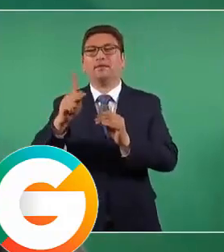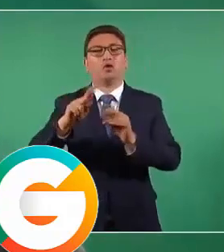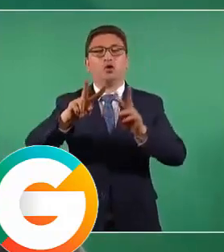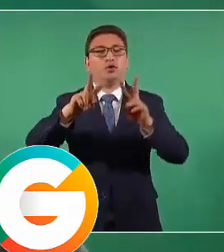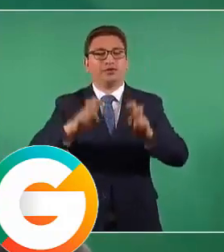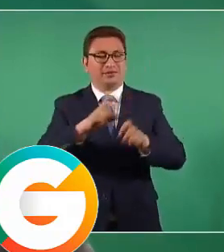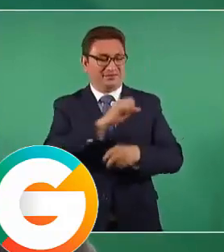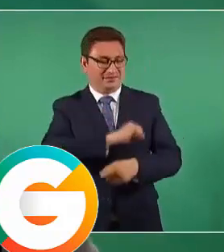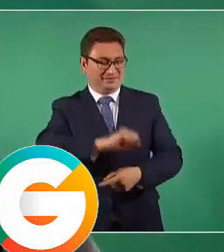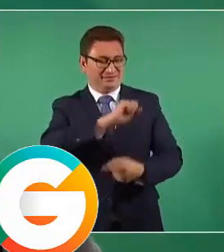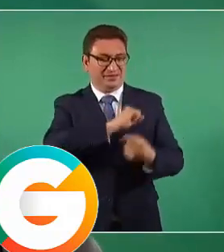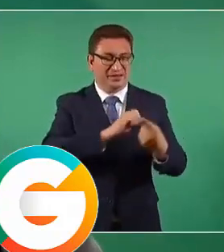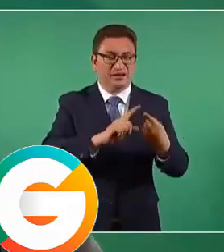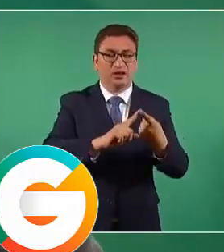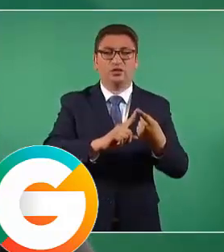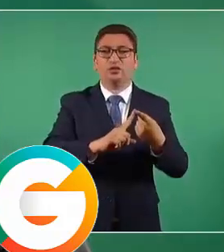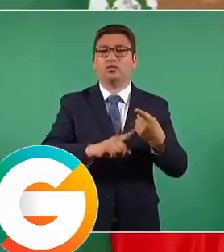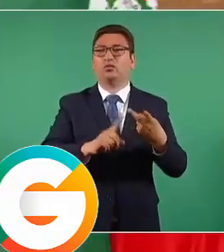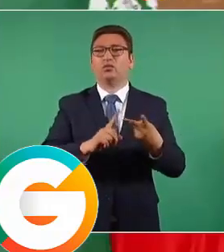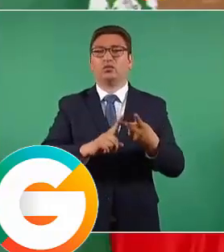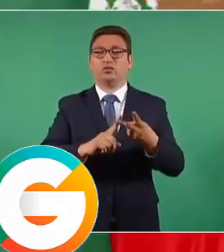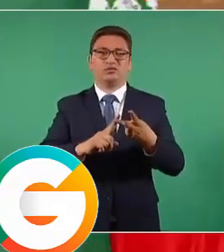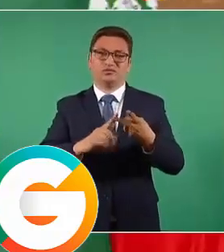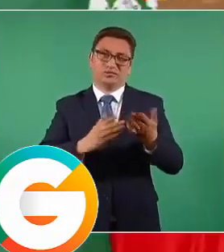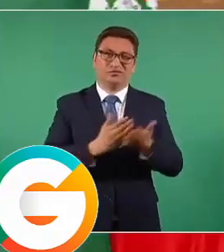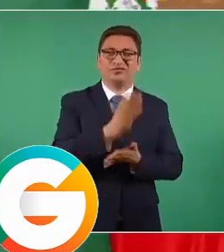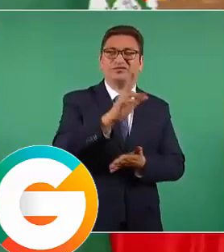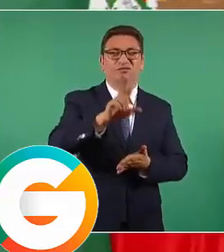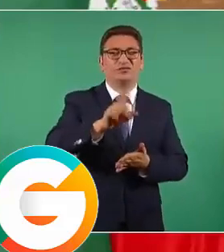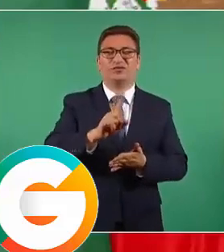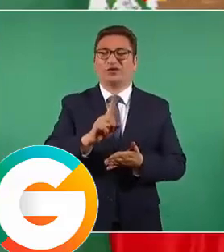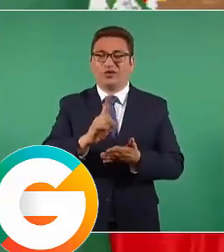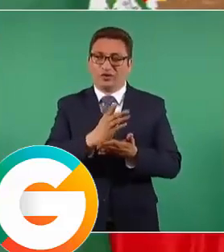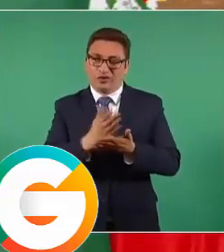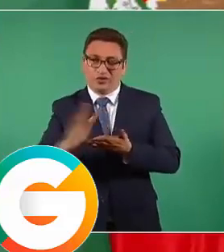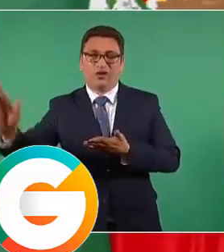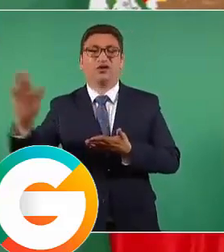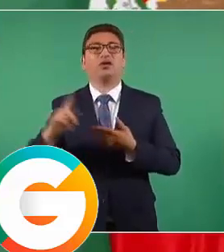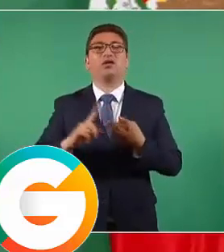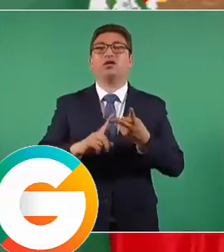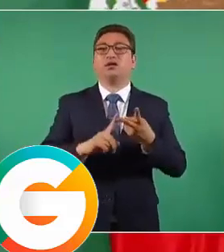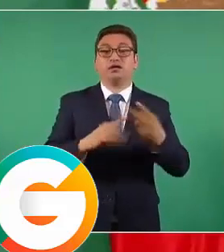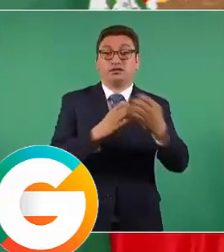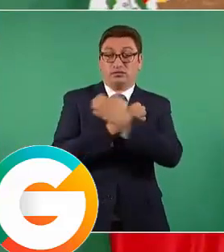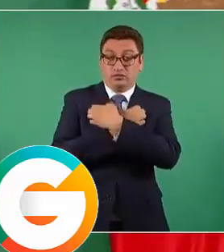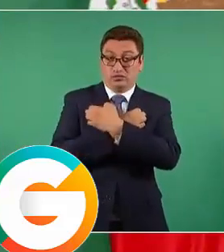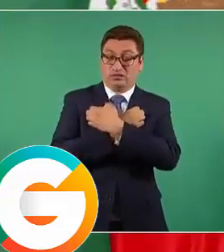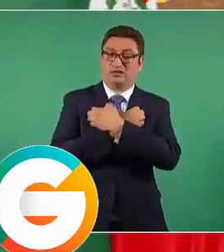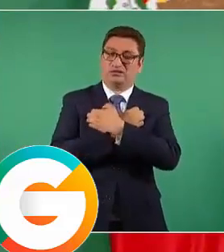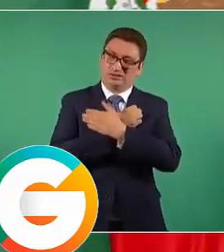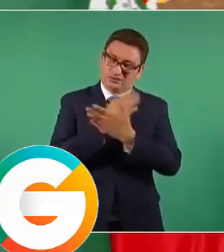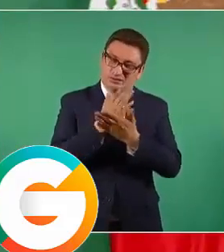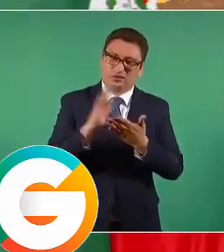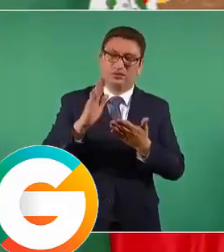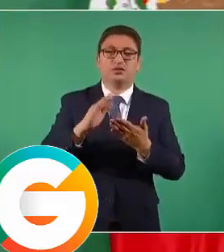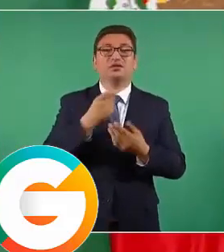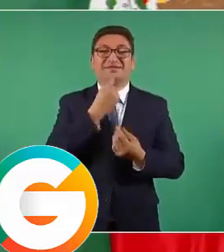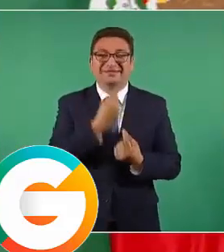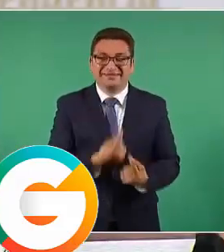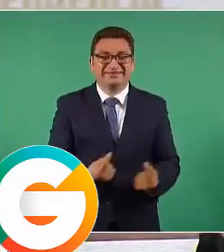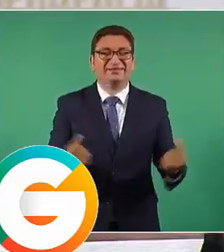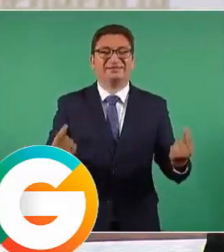del pueblo, no medremos con la salud del pueblo, con la educación, con los